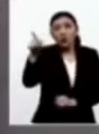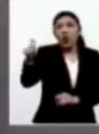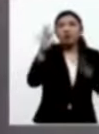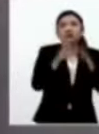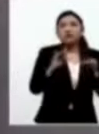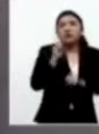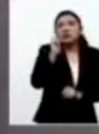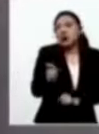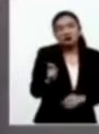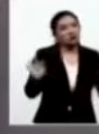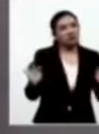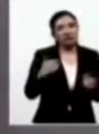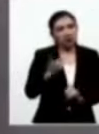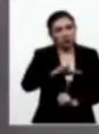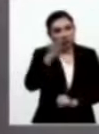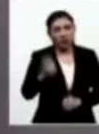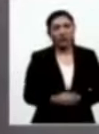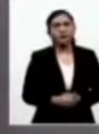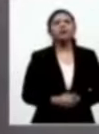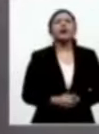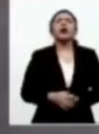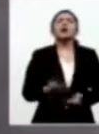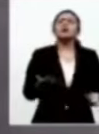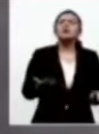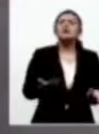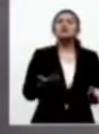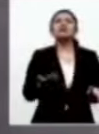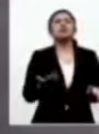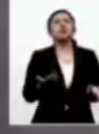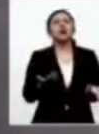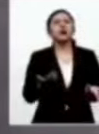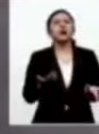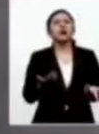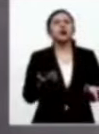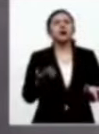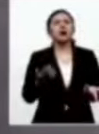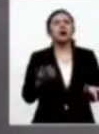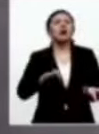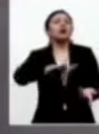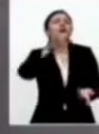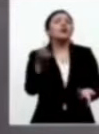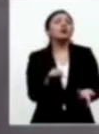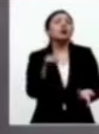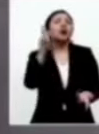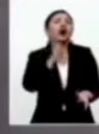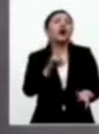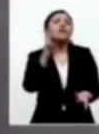resolución. Si es recurrida, pues ya se verá qué